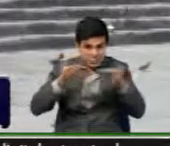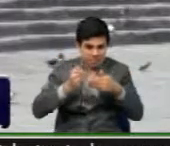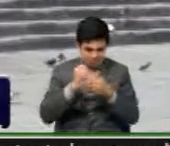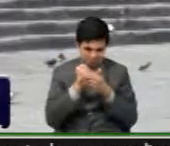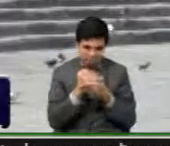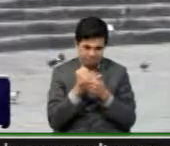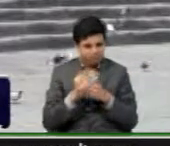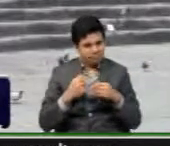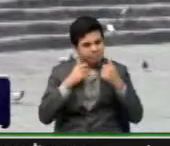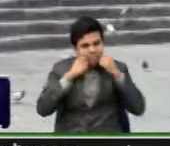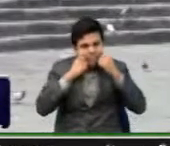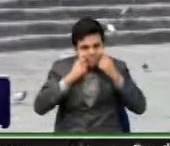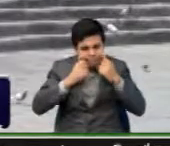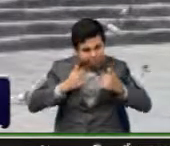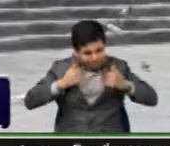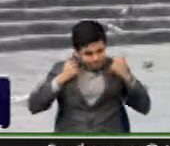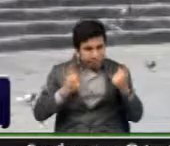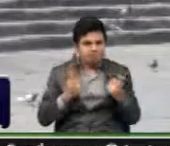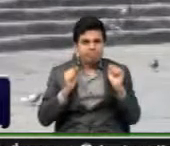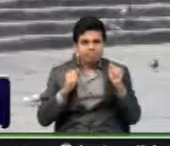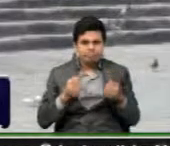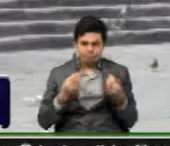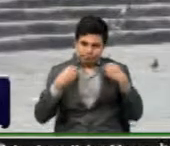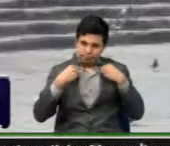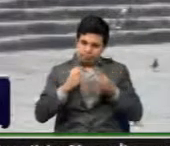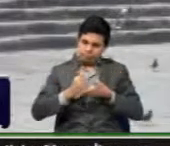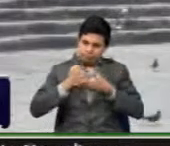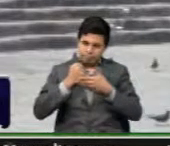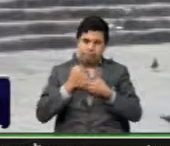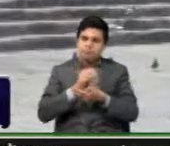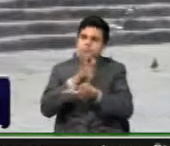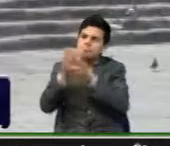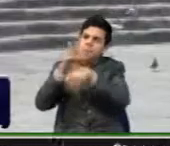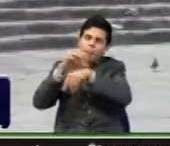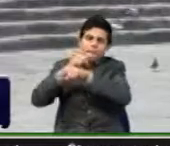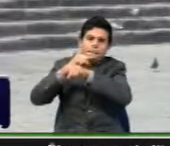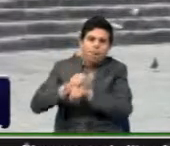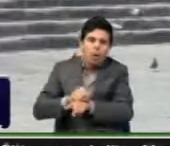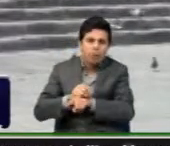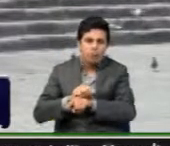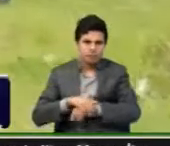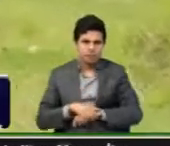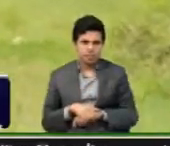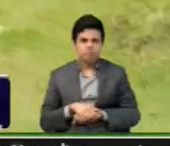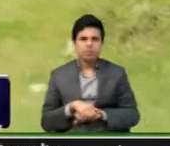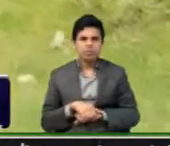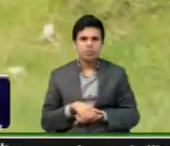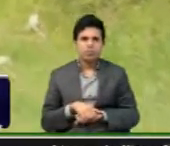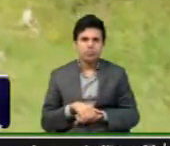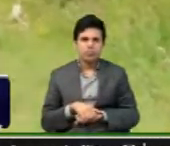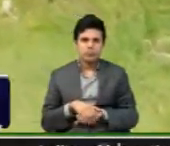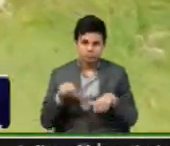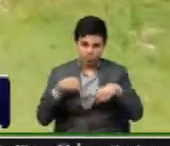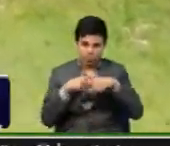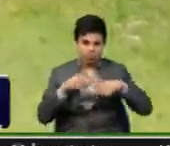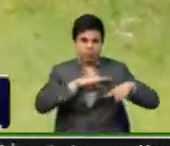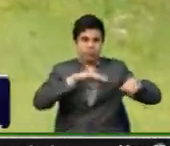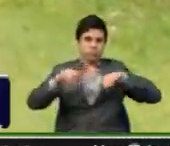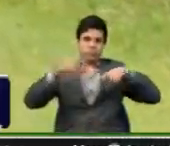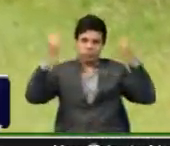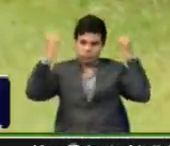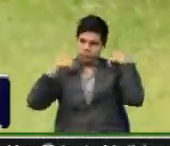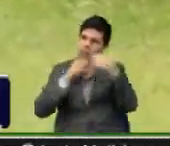vida, beneficiarán la forma de poder acudir a un médico de manera más eficaz. Esta semana el alcalde de